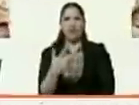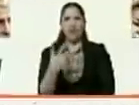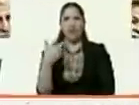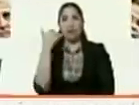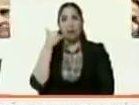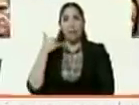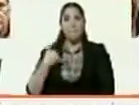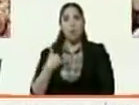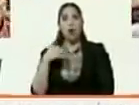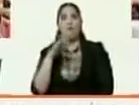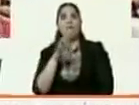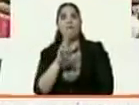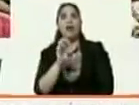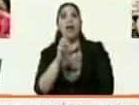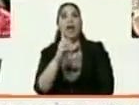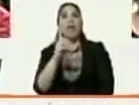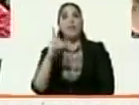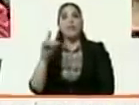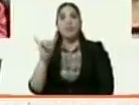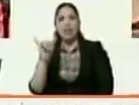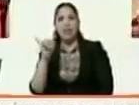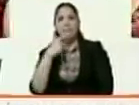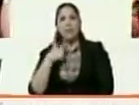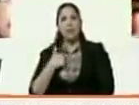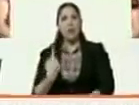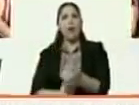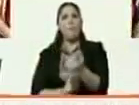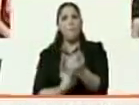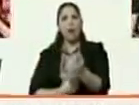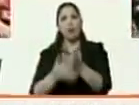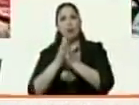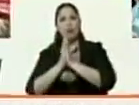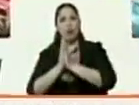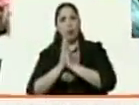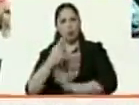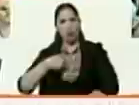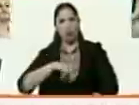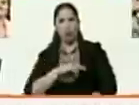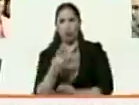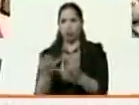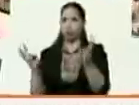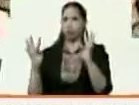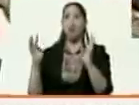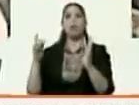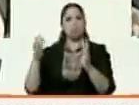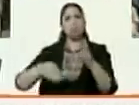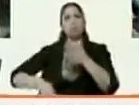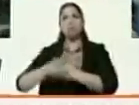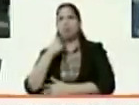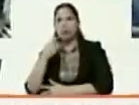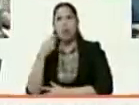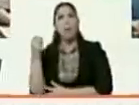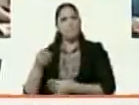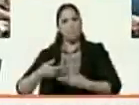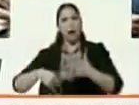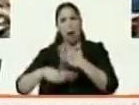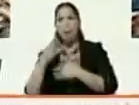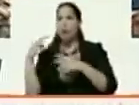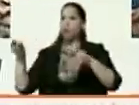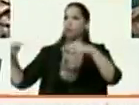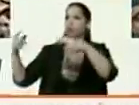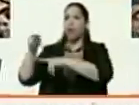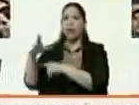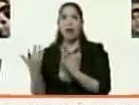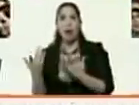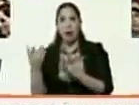tarde sería, y me dijo, hermano, por aquí están, y yo le dije, dele, y nos vemos allá. Pero